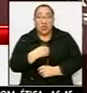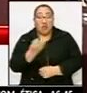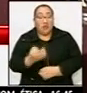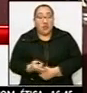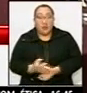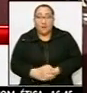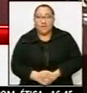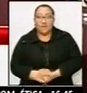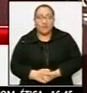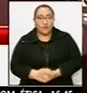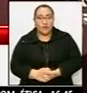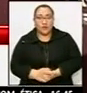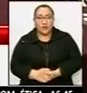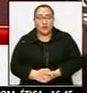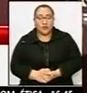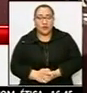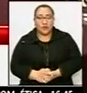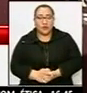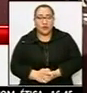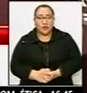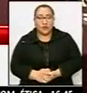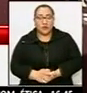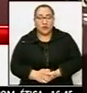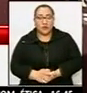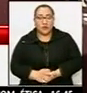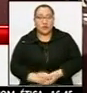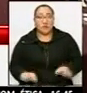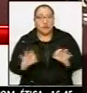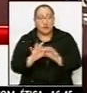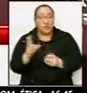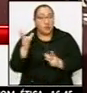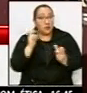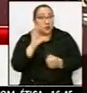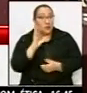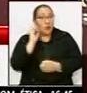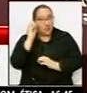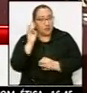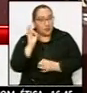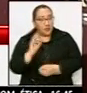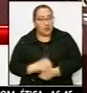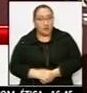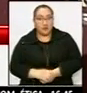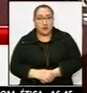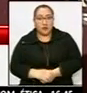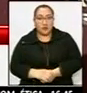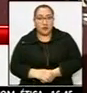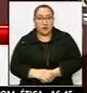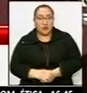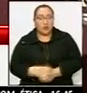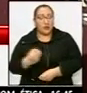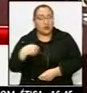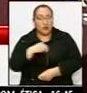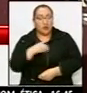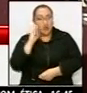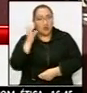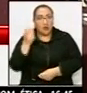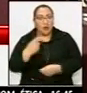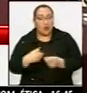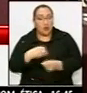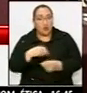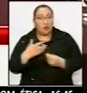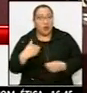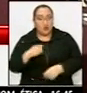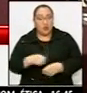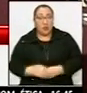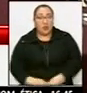realidad es importante no haber escuchado su exposición. Y creemos pues que nosotros los que